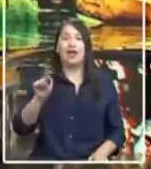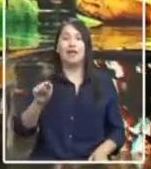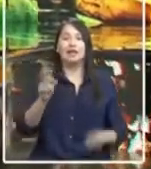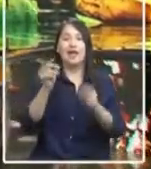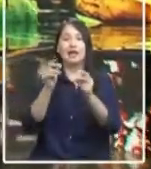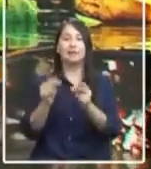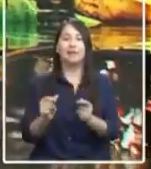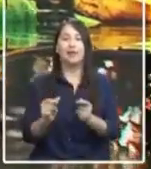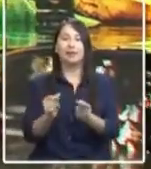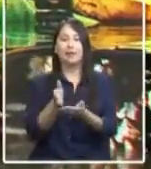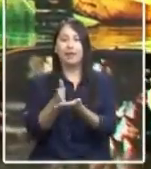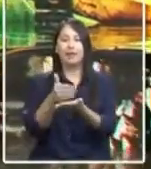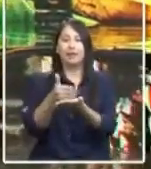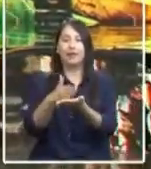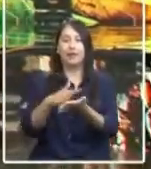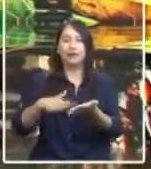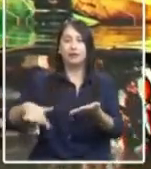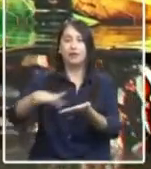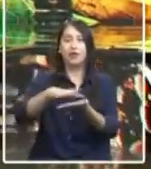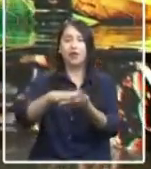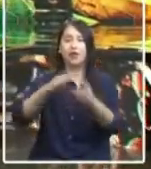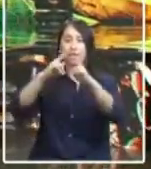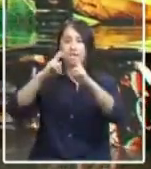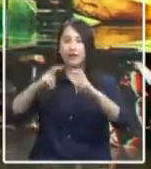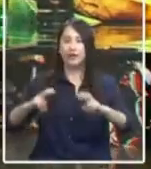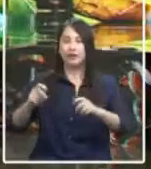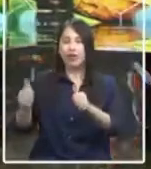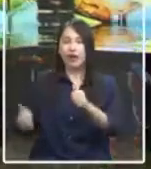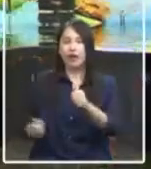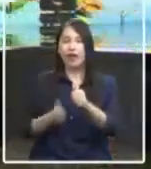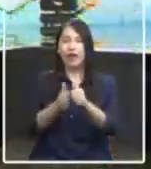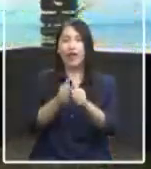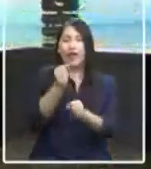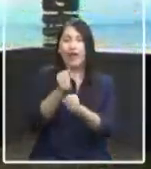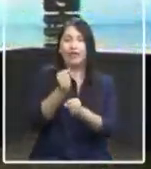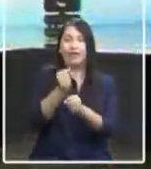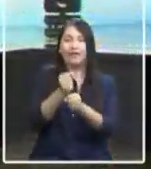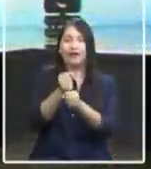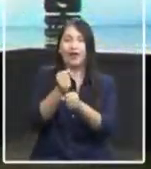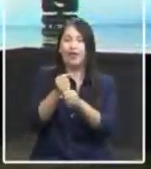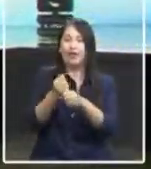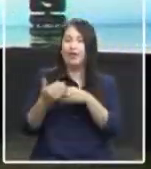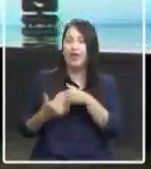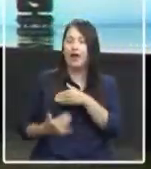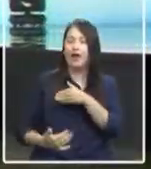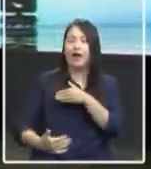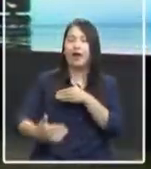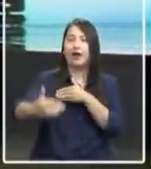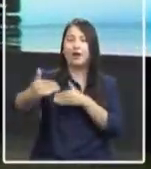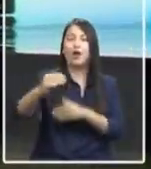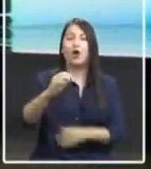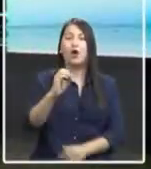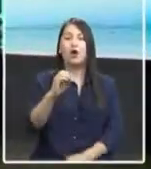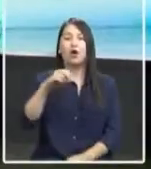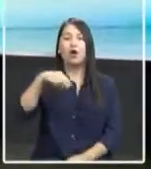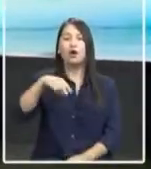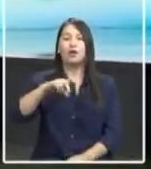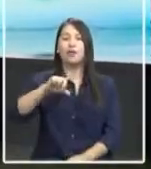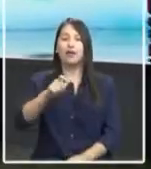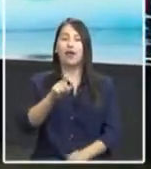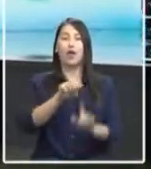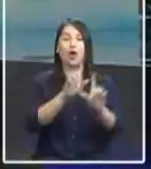de escenarios. Como investigador asesor, Rafael ha trabajado extensamente con ONGs,